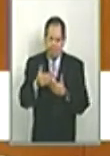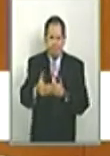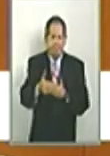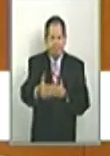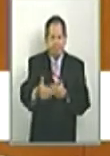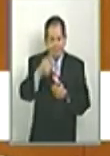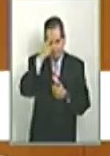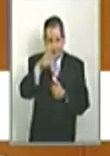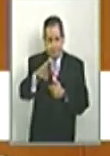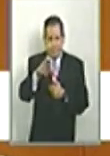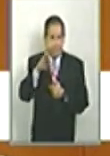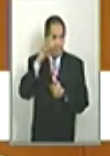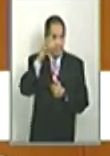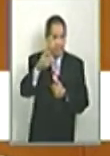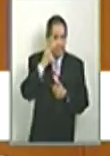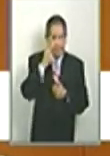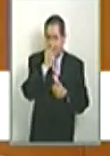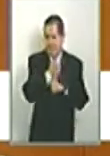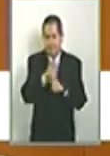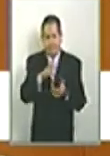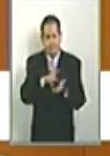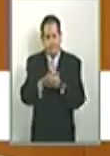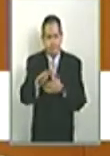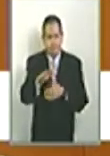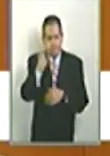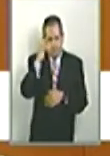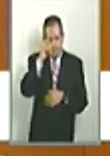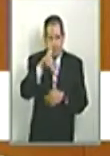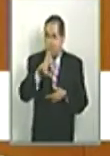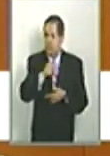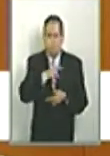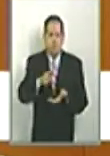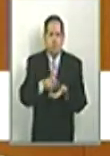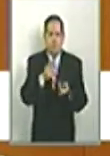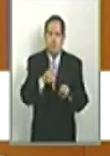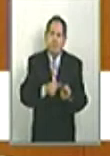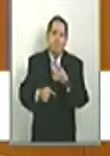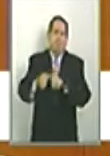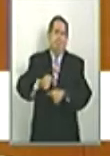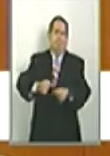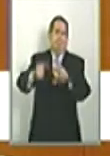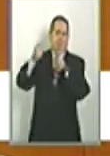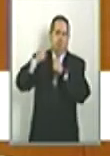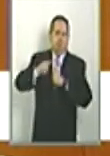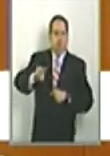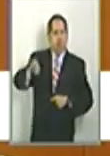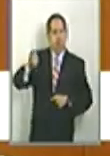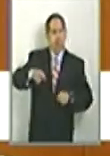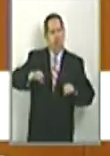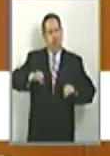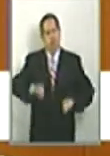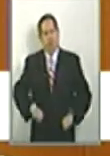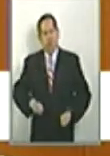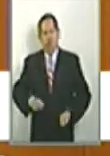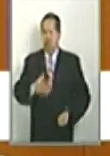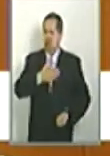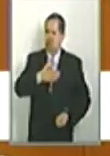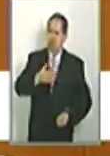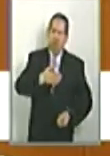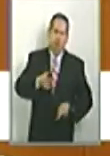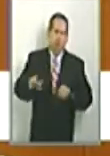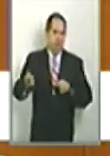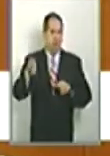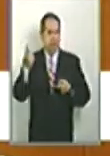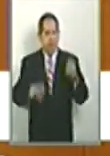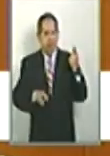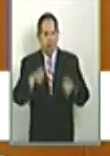en el proceso de democratización del país y evitar el regreso al autoritarismo, a la centralización autoritaria